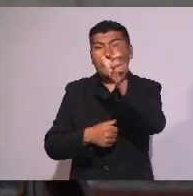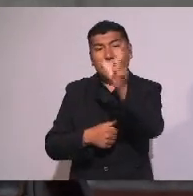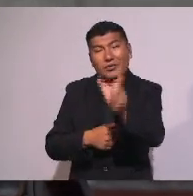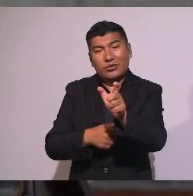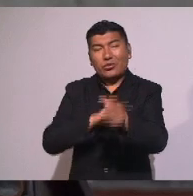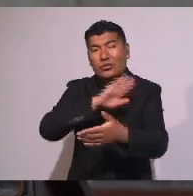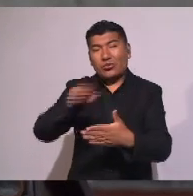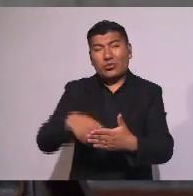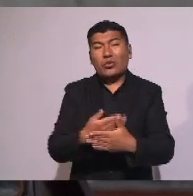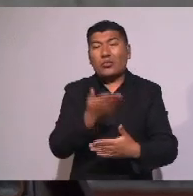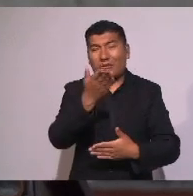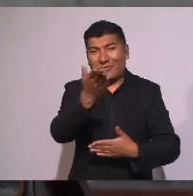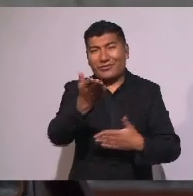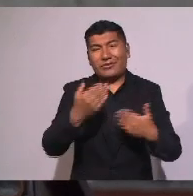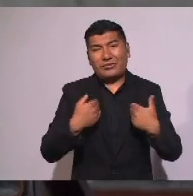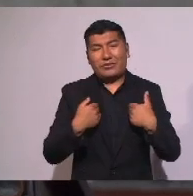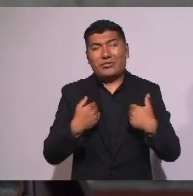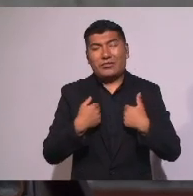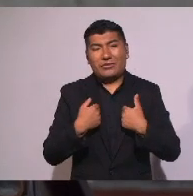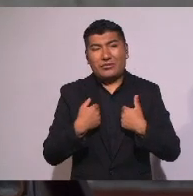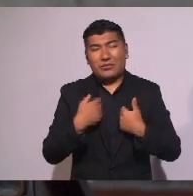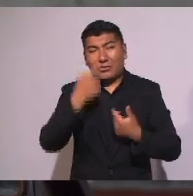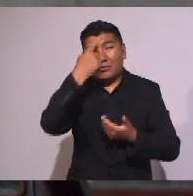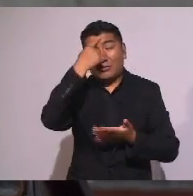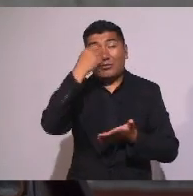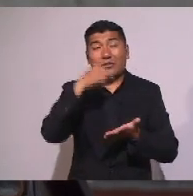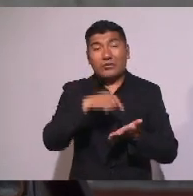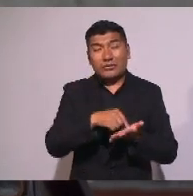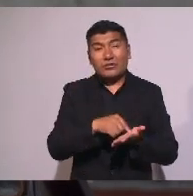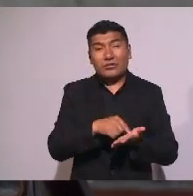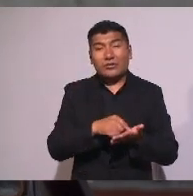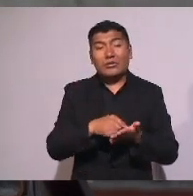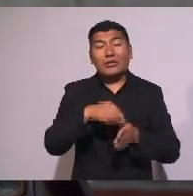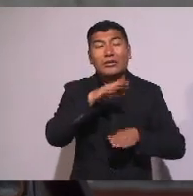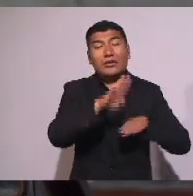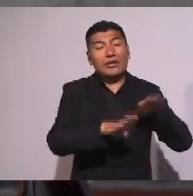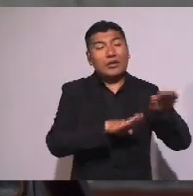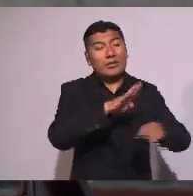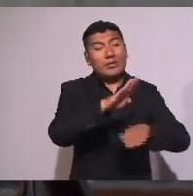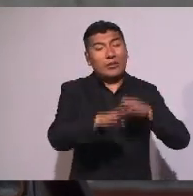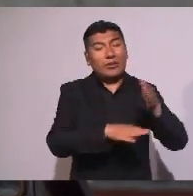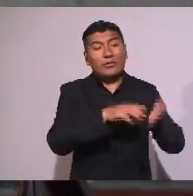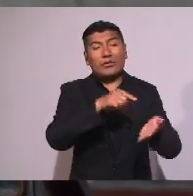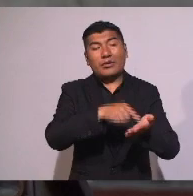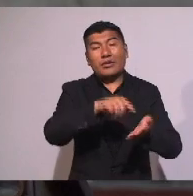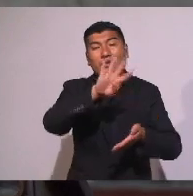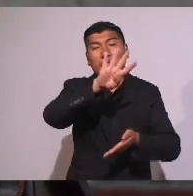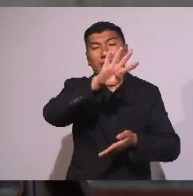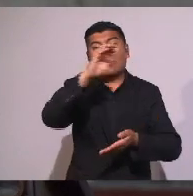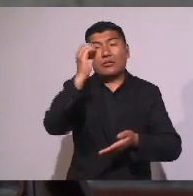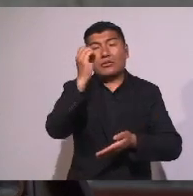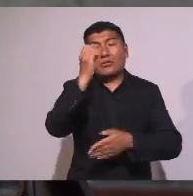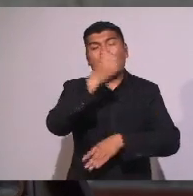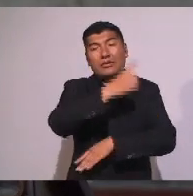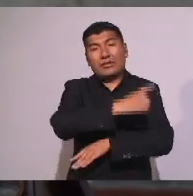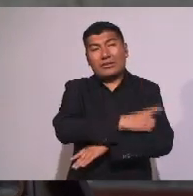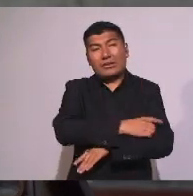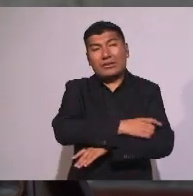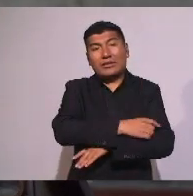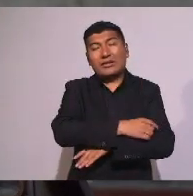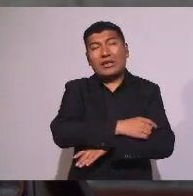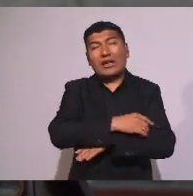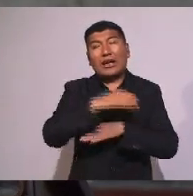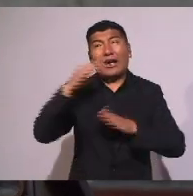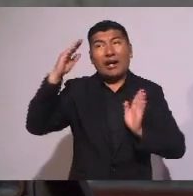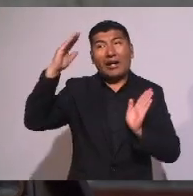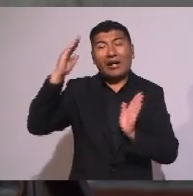que tienes. Por eso, caminemos estos 40 días